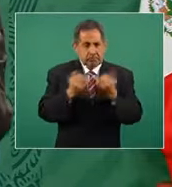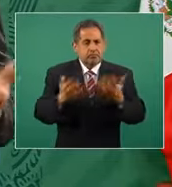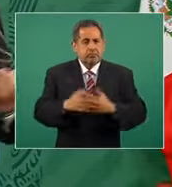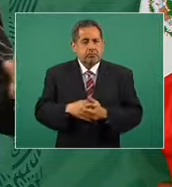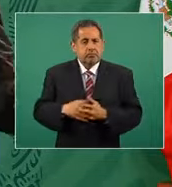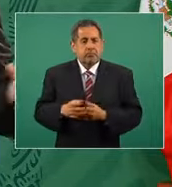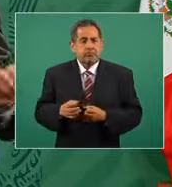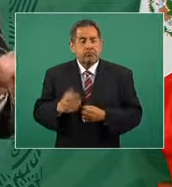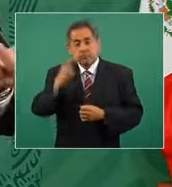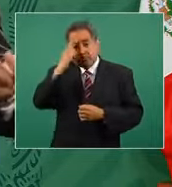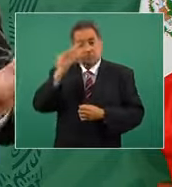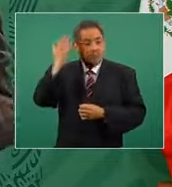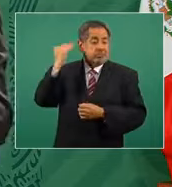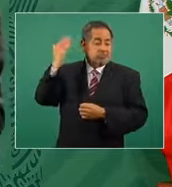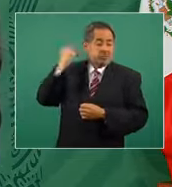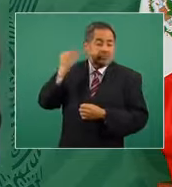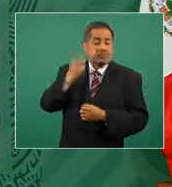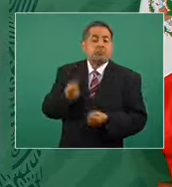imagínense cuánto se llevaban